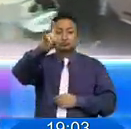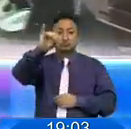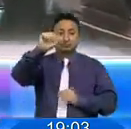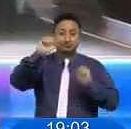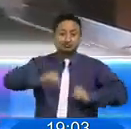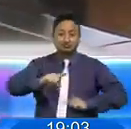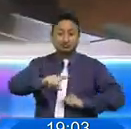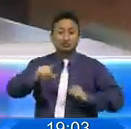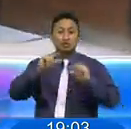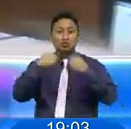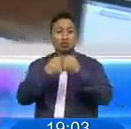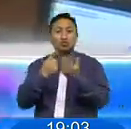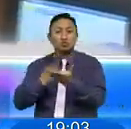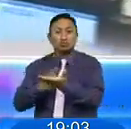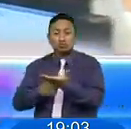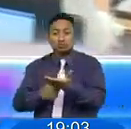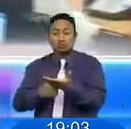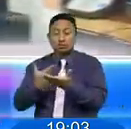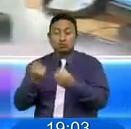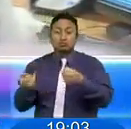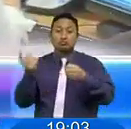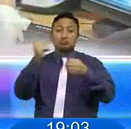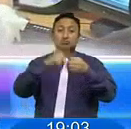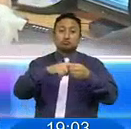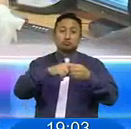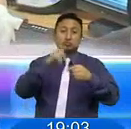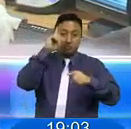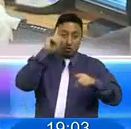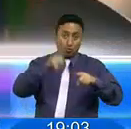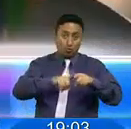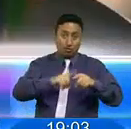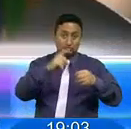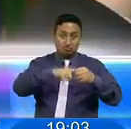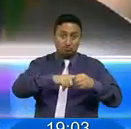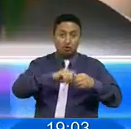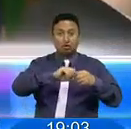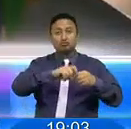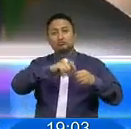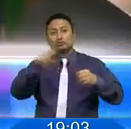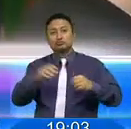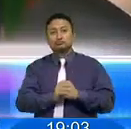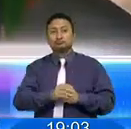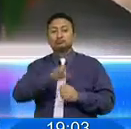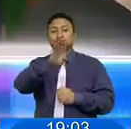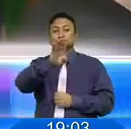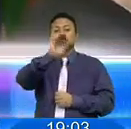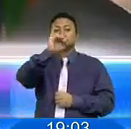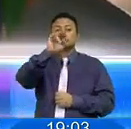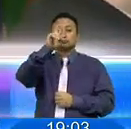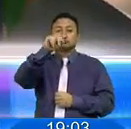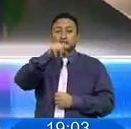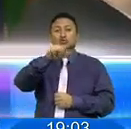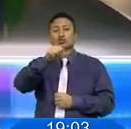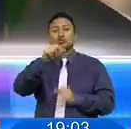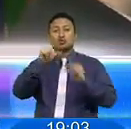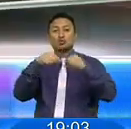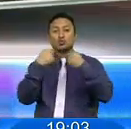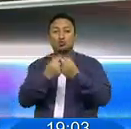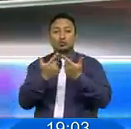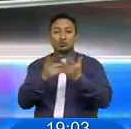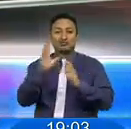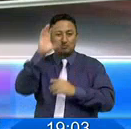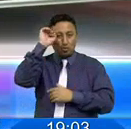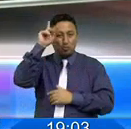sesión de sus integrantes si se mantienen o no dentro de esa mayoría en el min otra de las bancadas que la conforman hay reacciones y